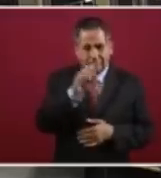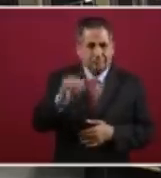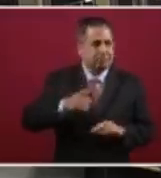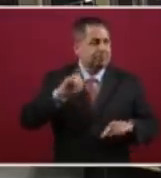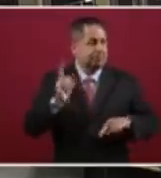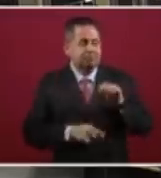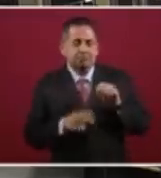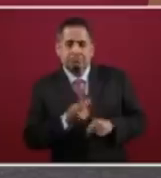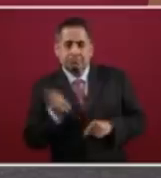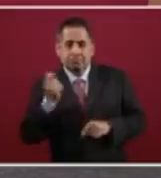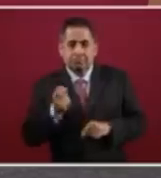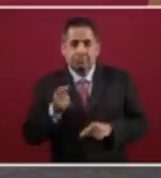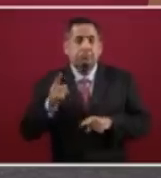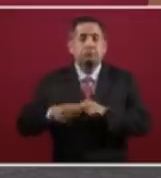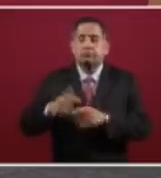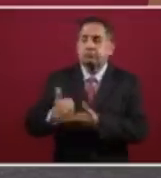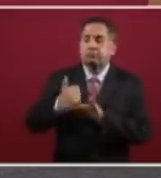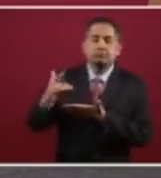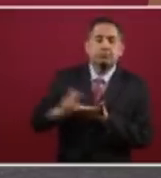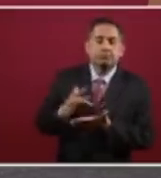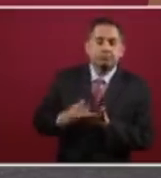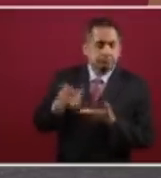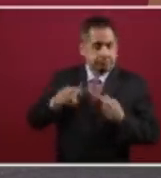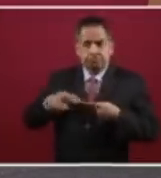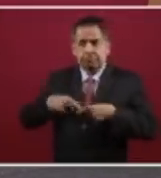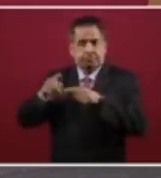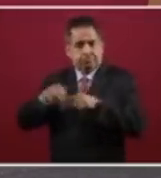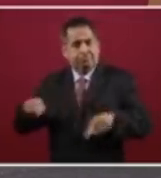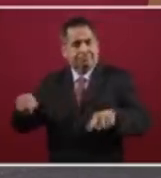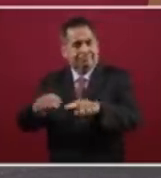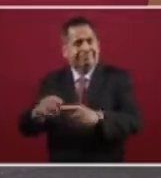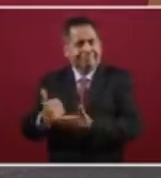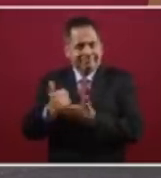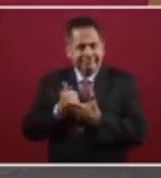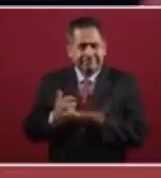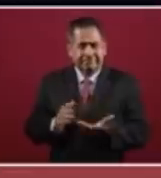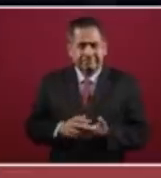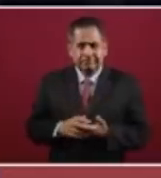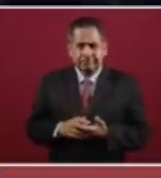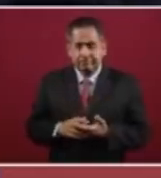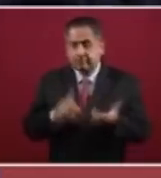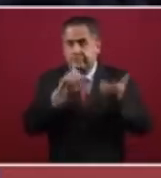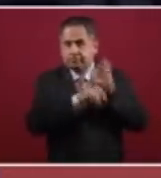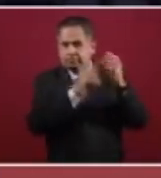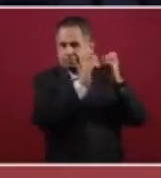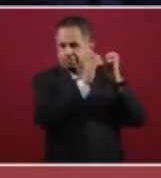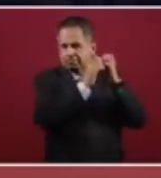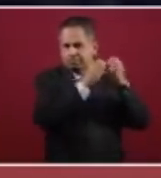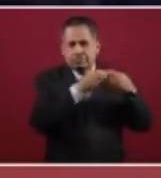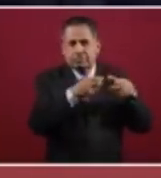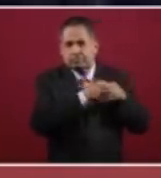Adelante. Pues fue la gente. ¿Qué fue? Una negociación arriba,